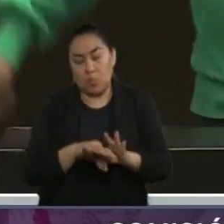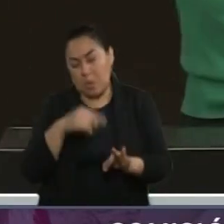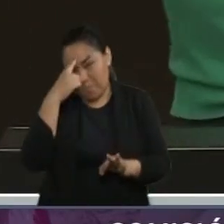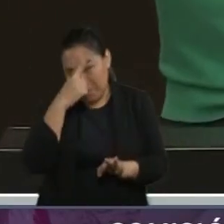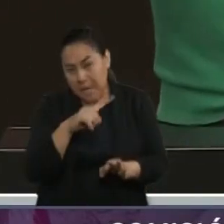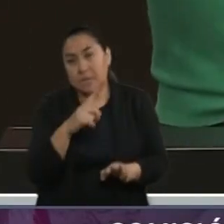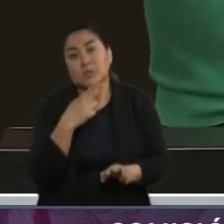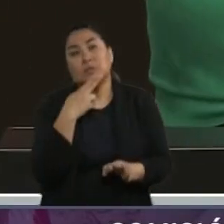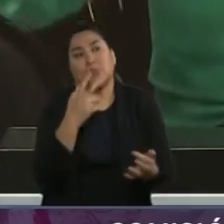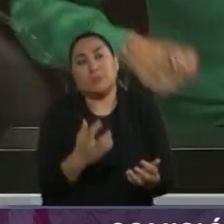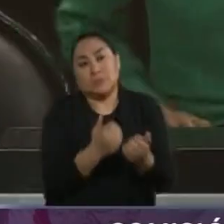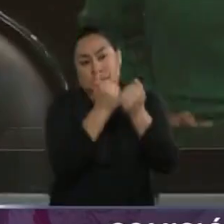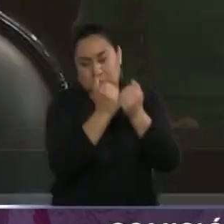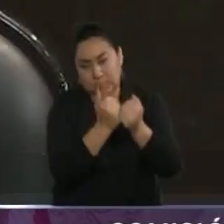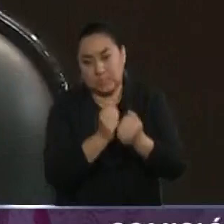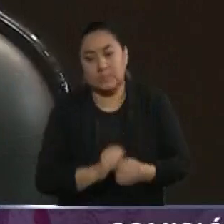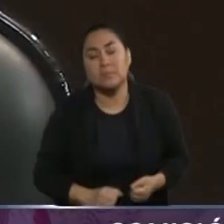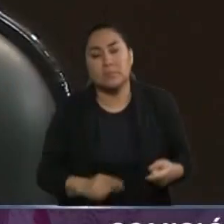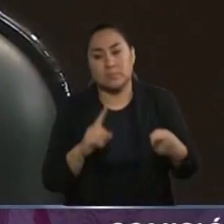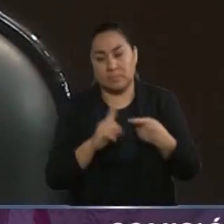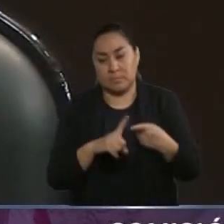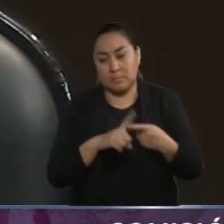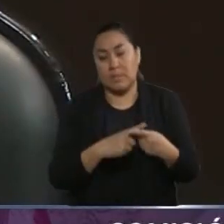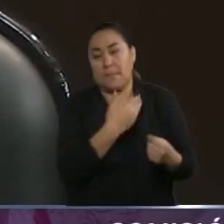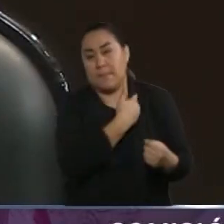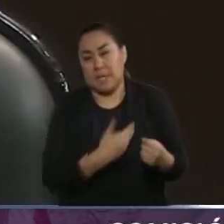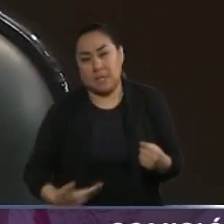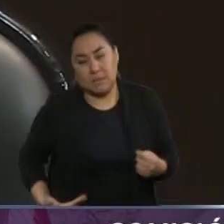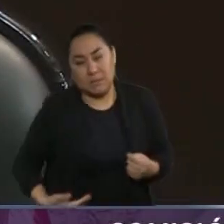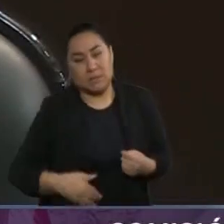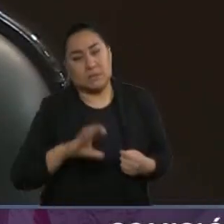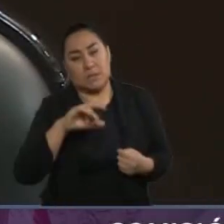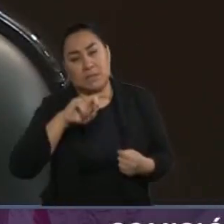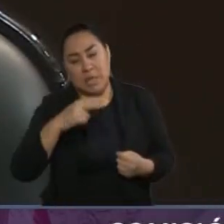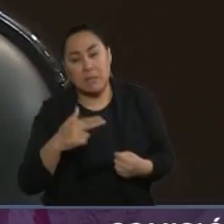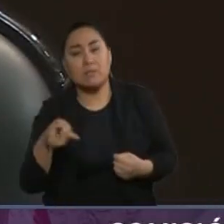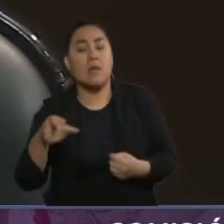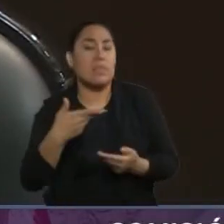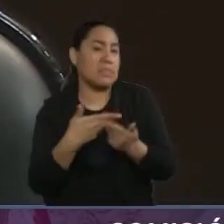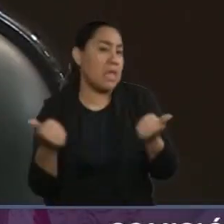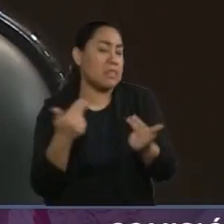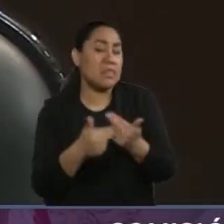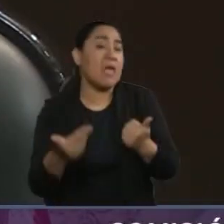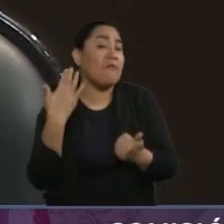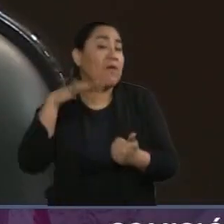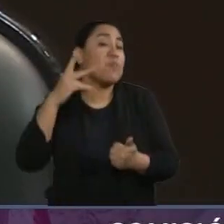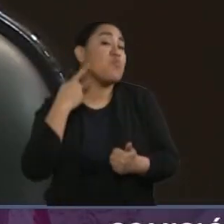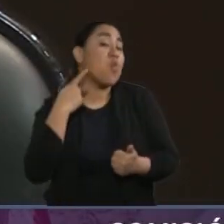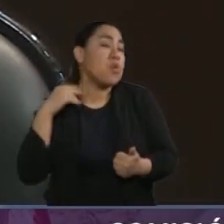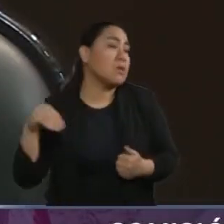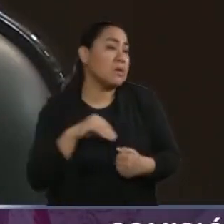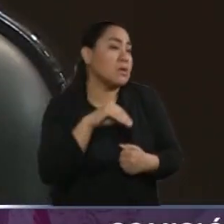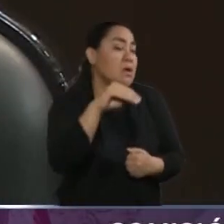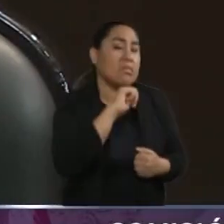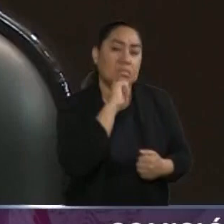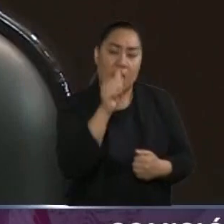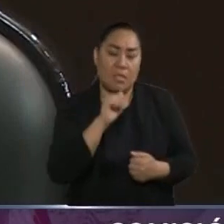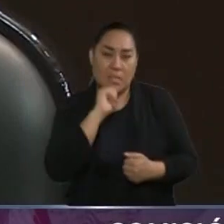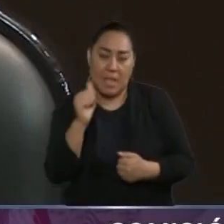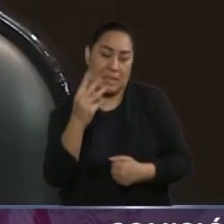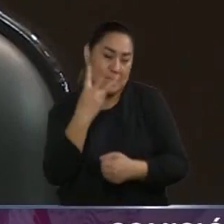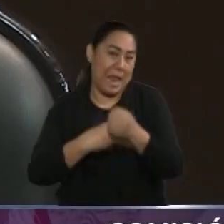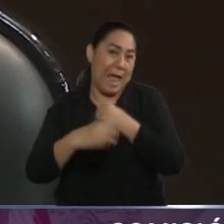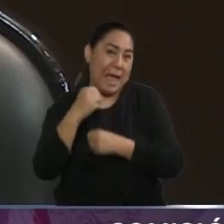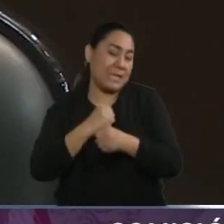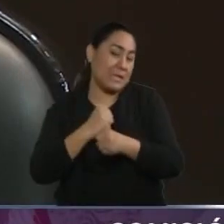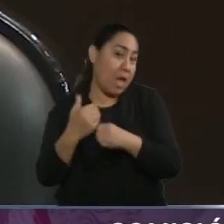comisión número uno que la presidenta de la comisión no haya militado en ningún partido político por al menos 3 años antes de su